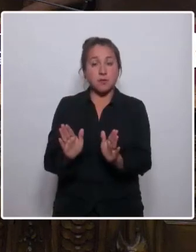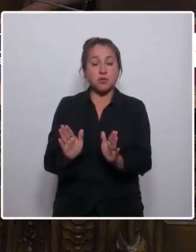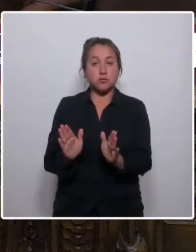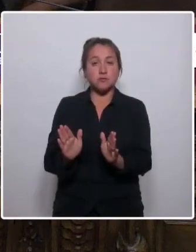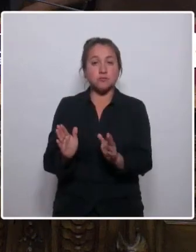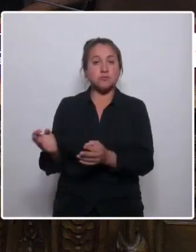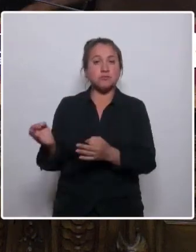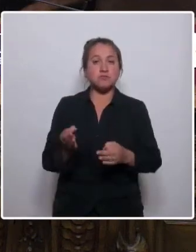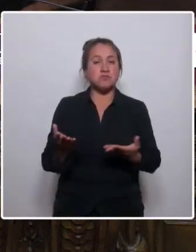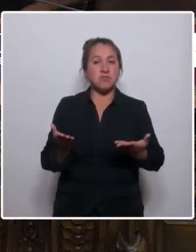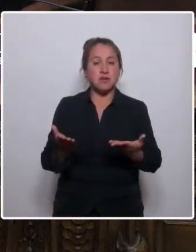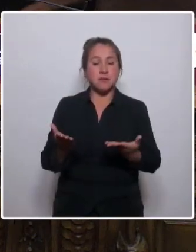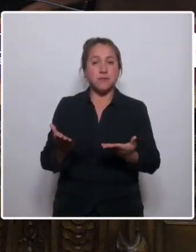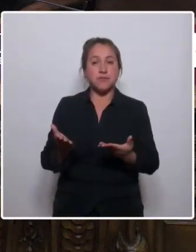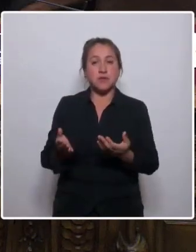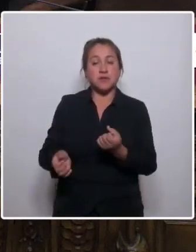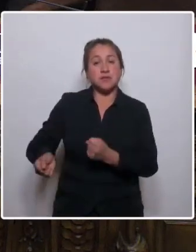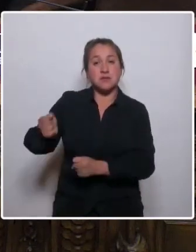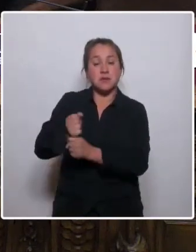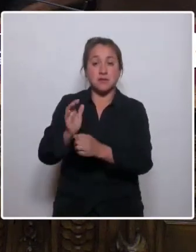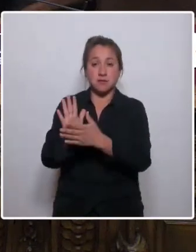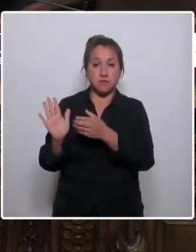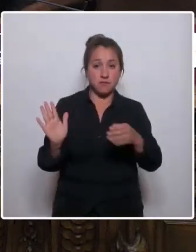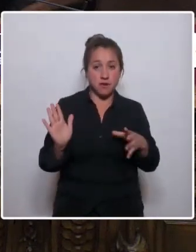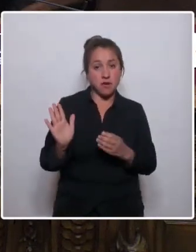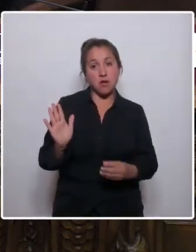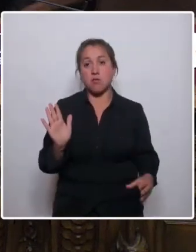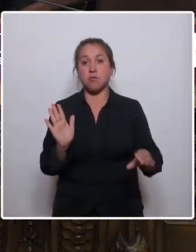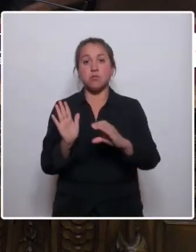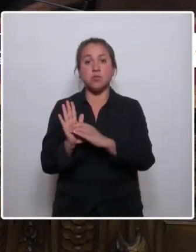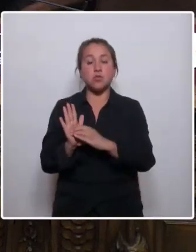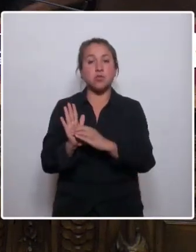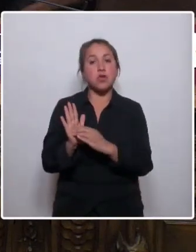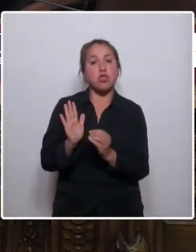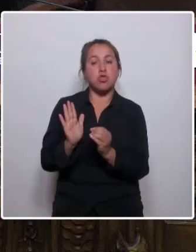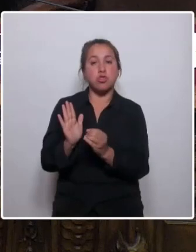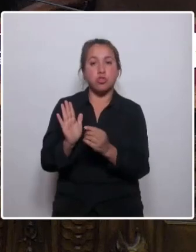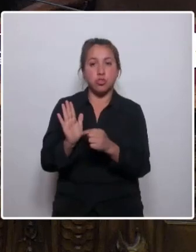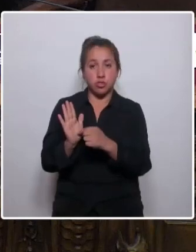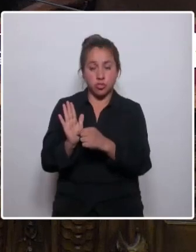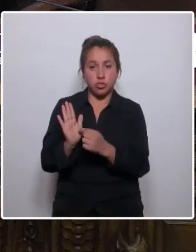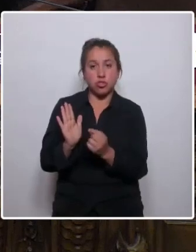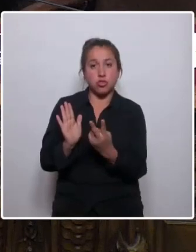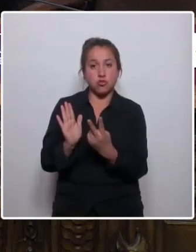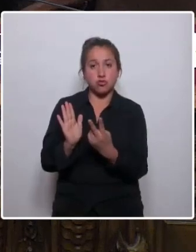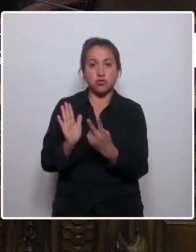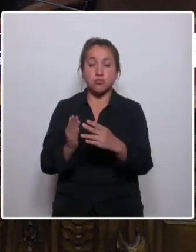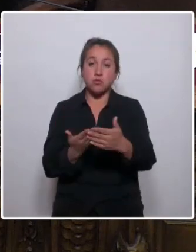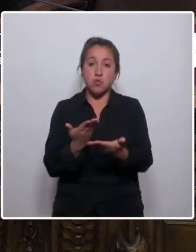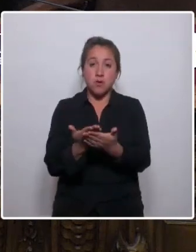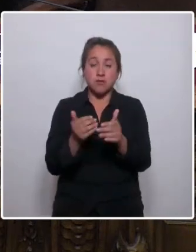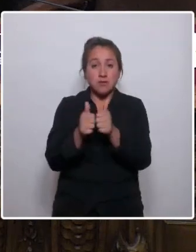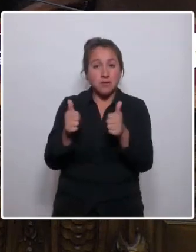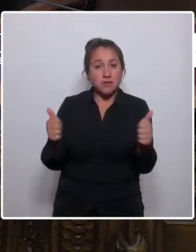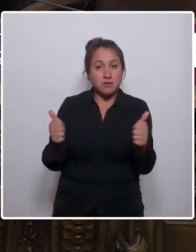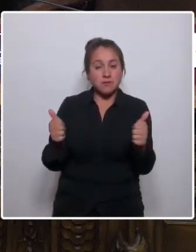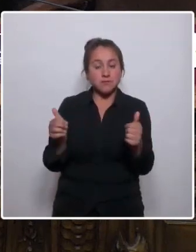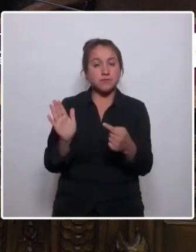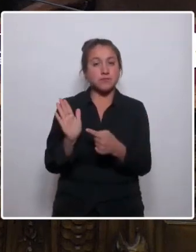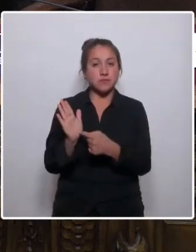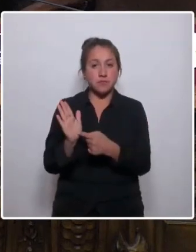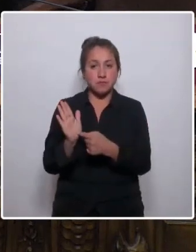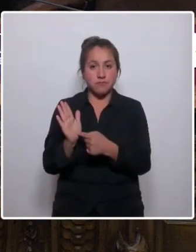que sustituye completamente el punto 2 de la propuesta de la mesa referido